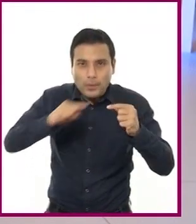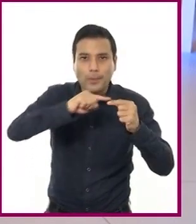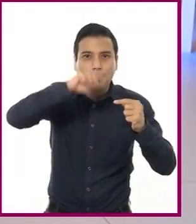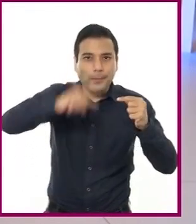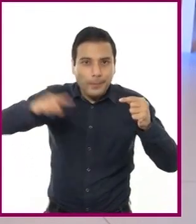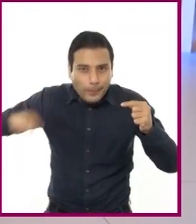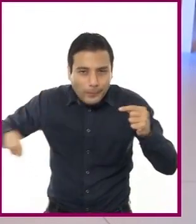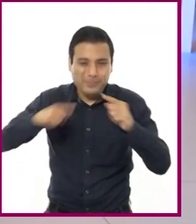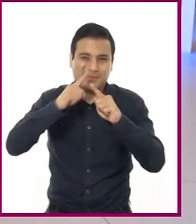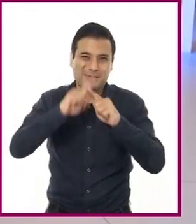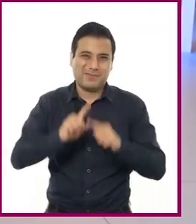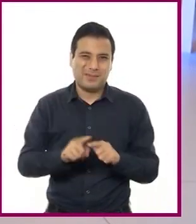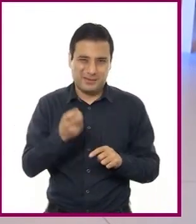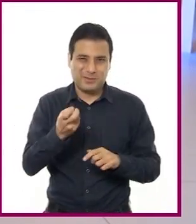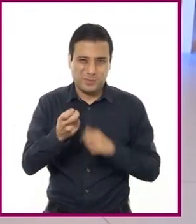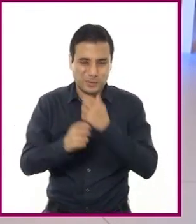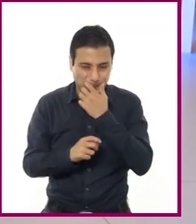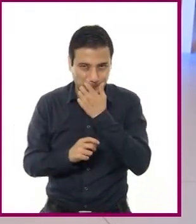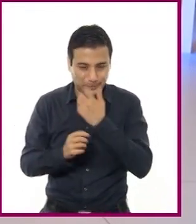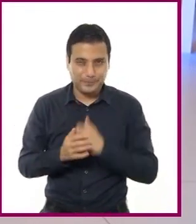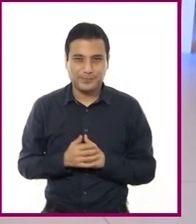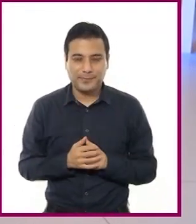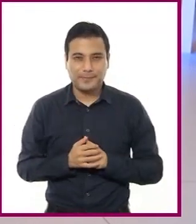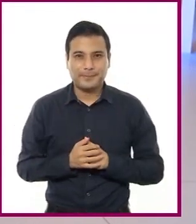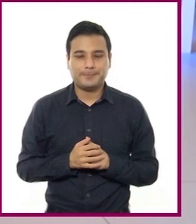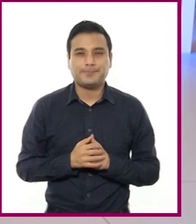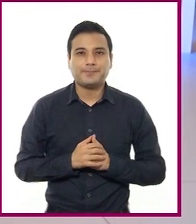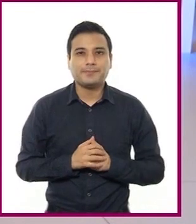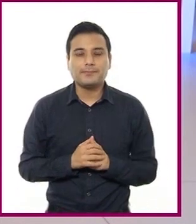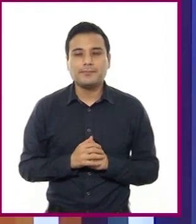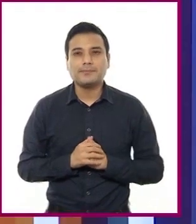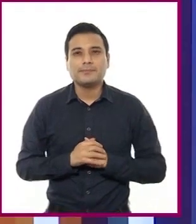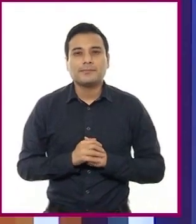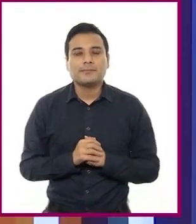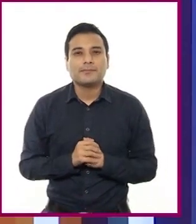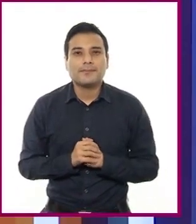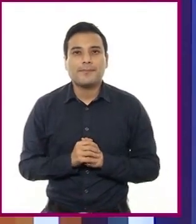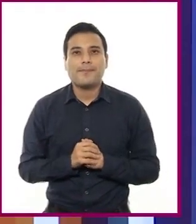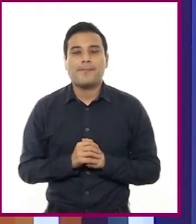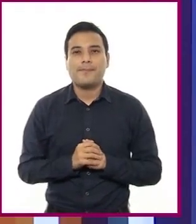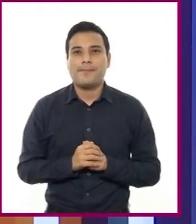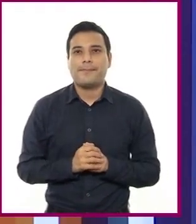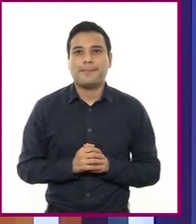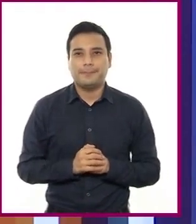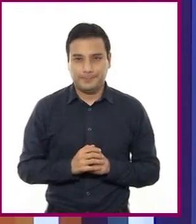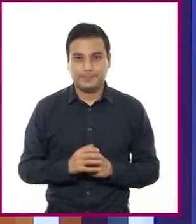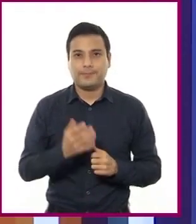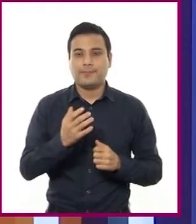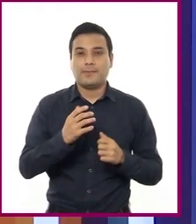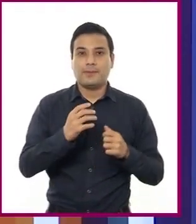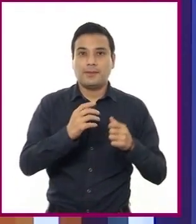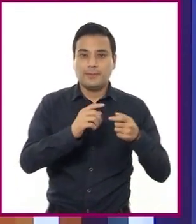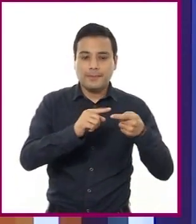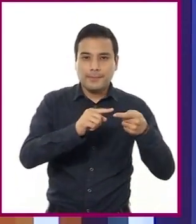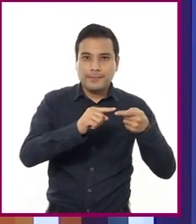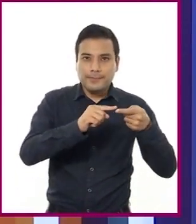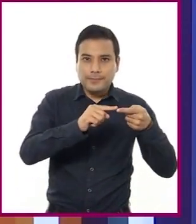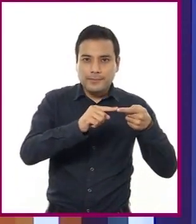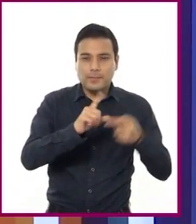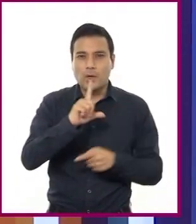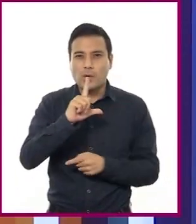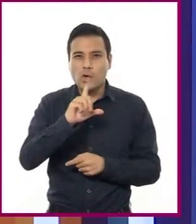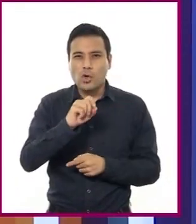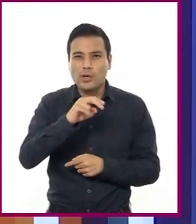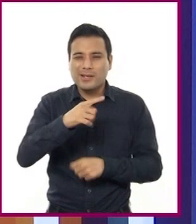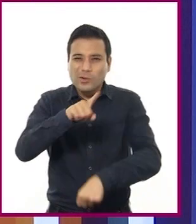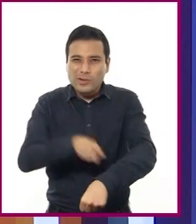de onda son valores que están estrechamente ligados. Por un lado, la longitud de onda nos indica